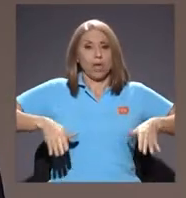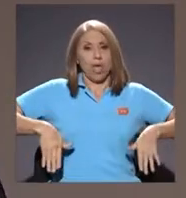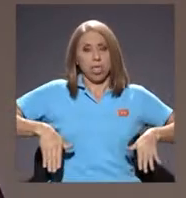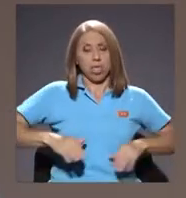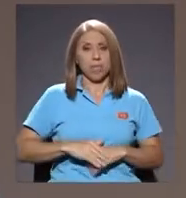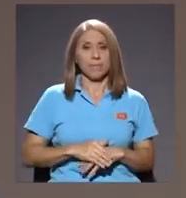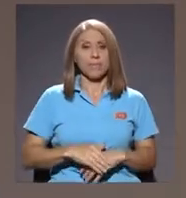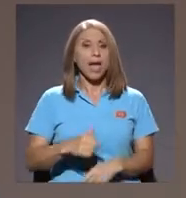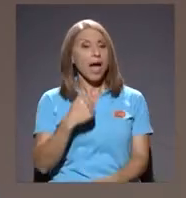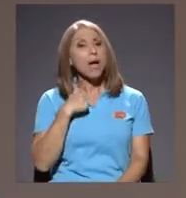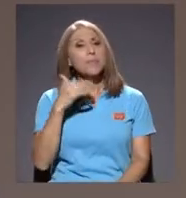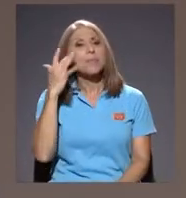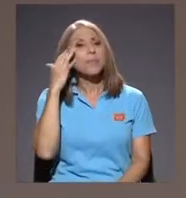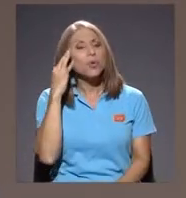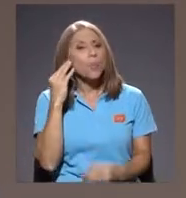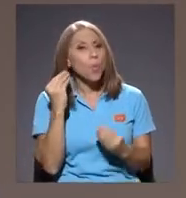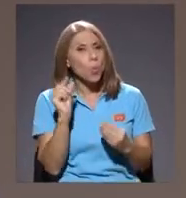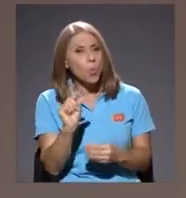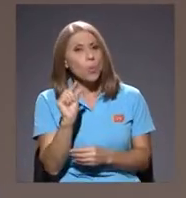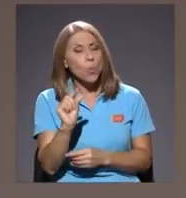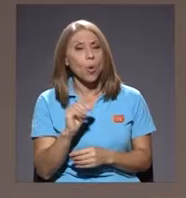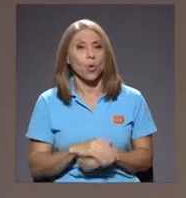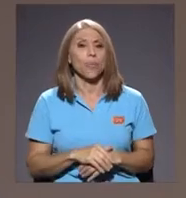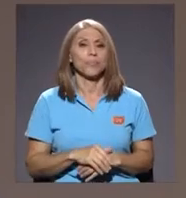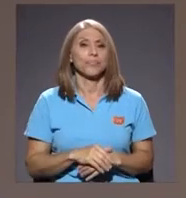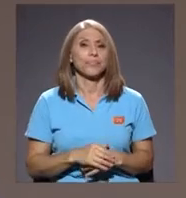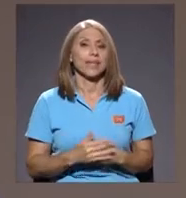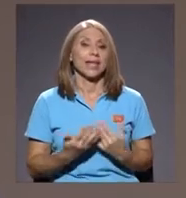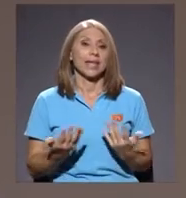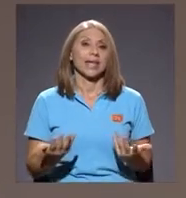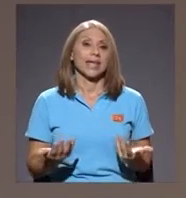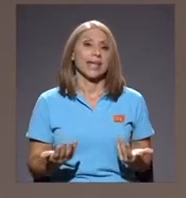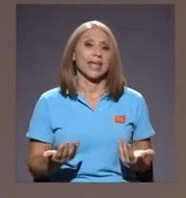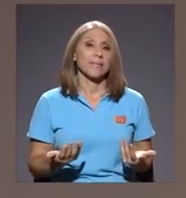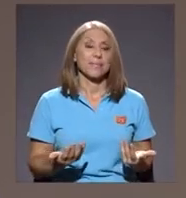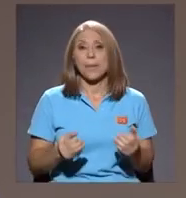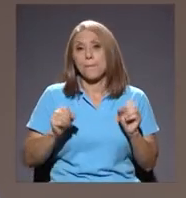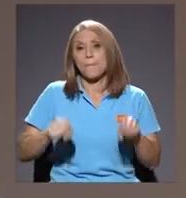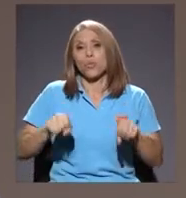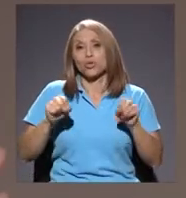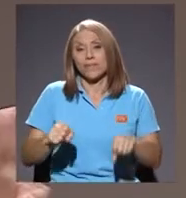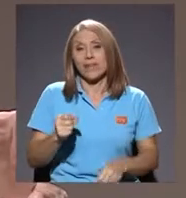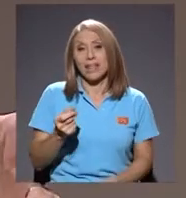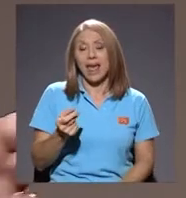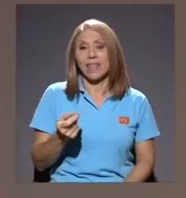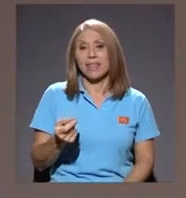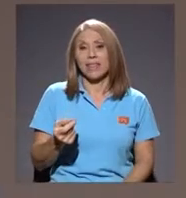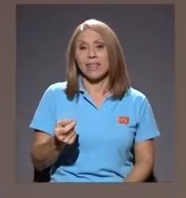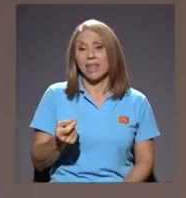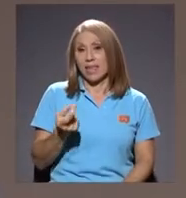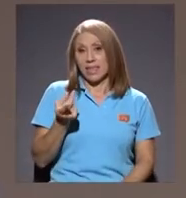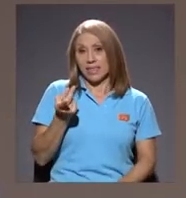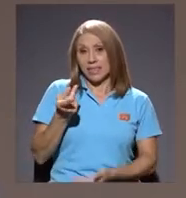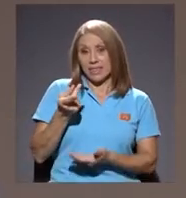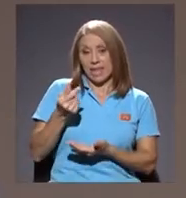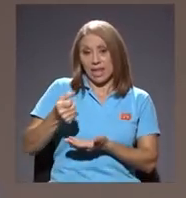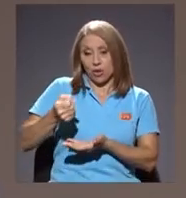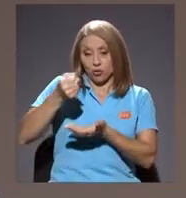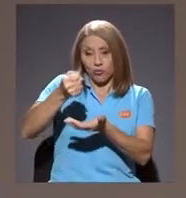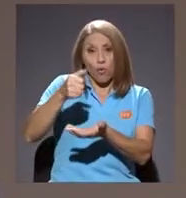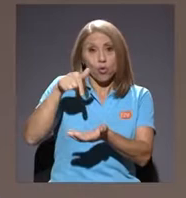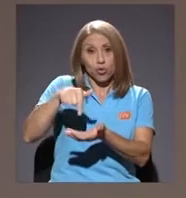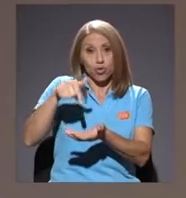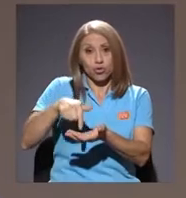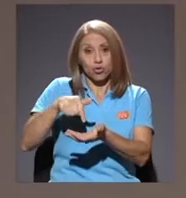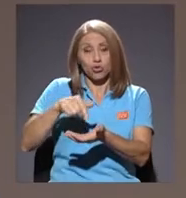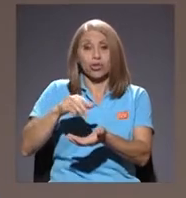que se le quitaron unos límites a la posibilidad de inversiones de que los fondos de capitalización se